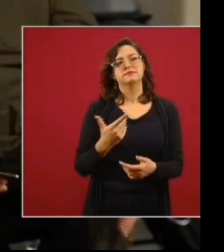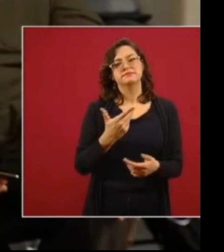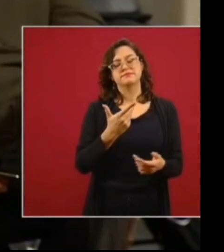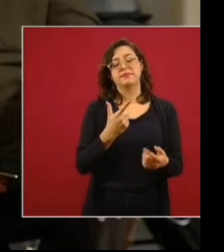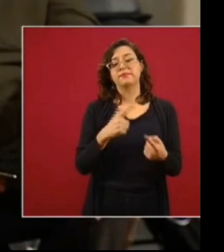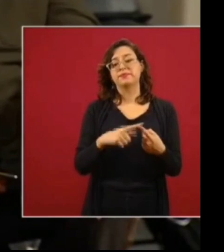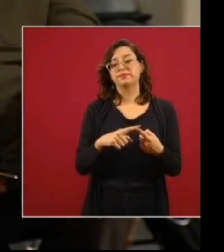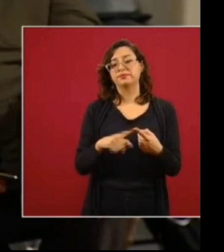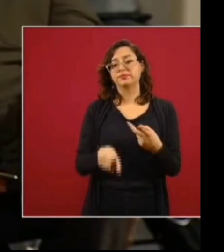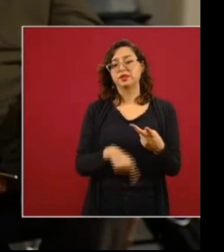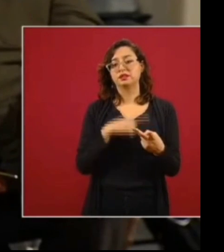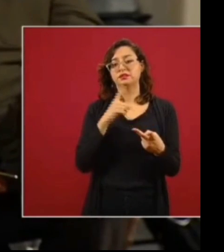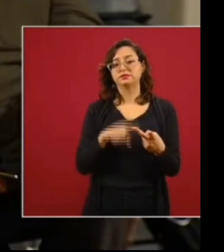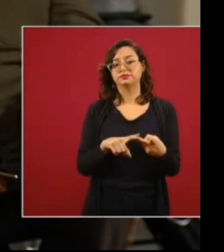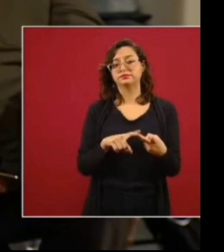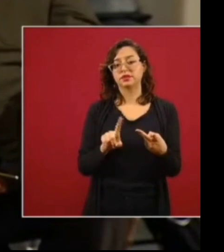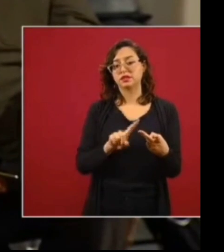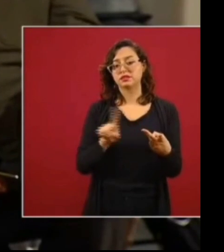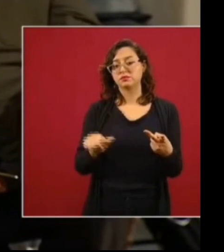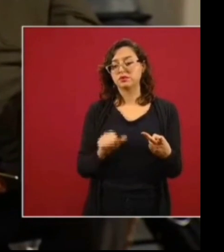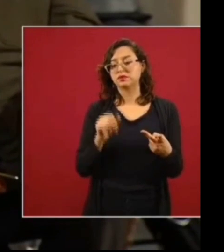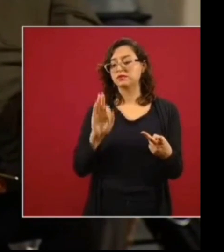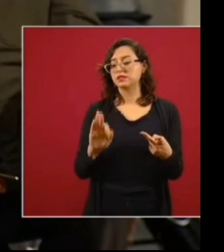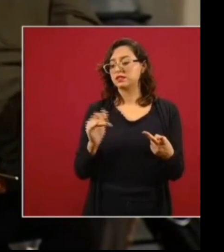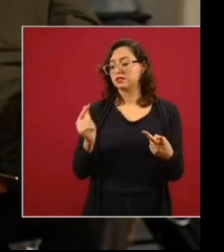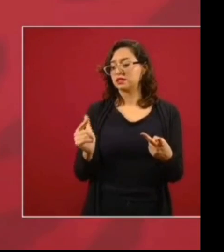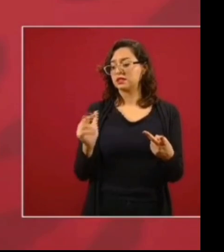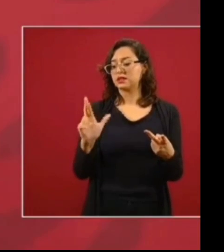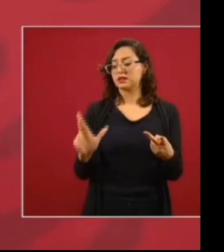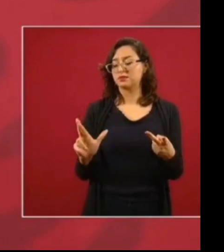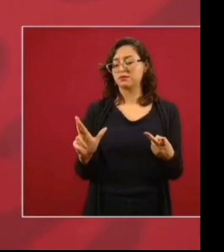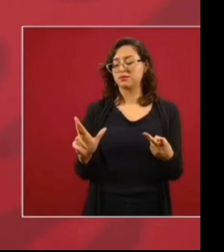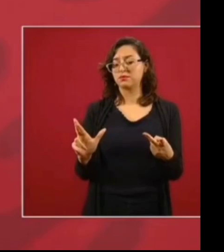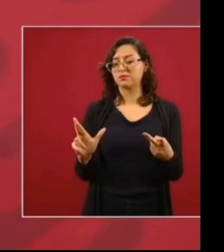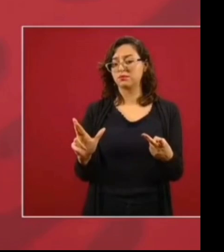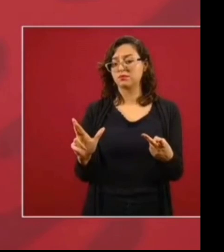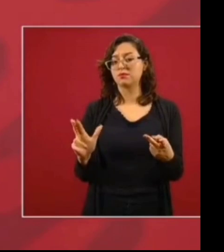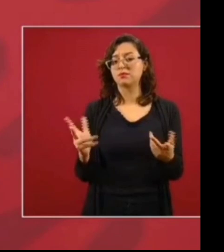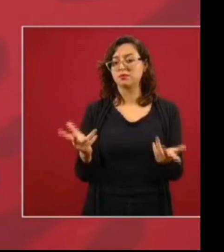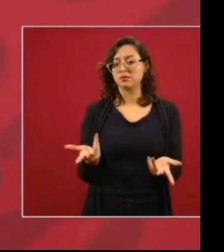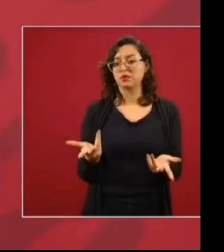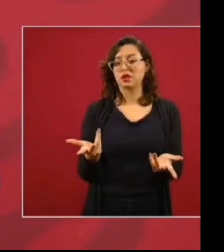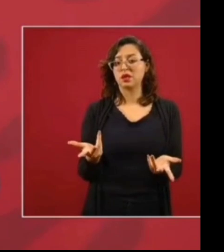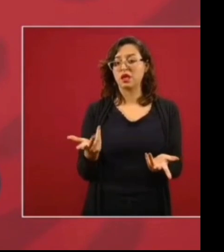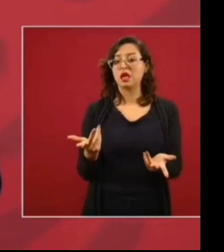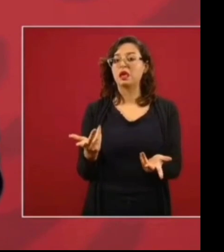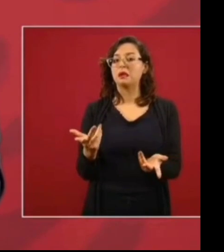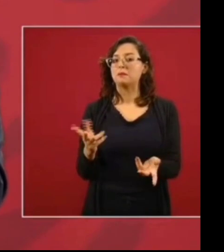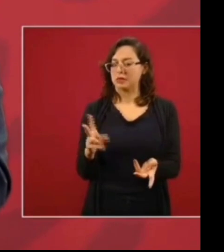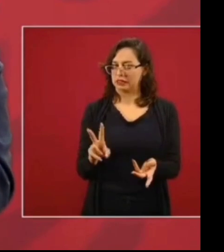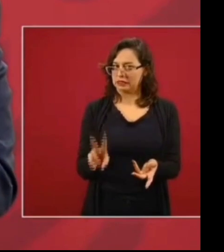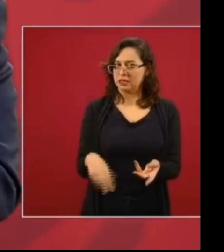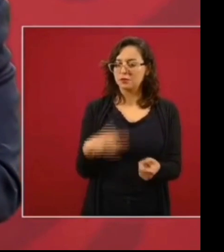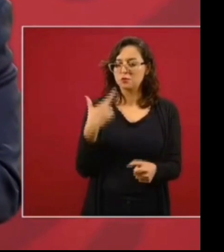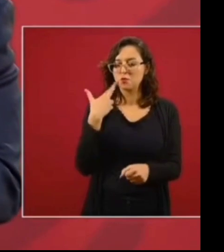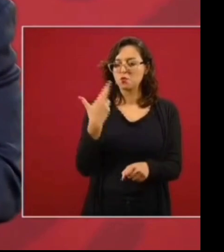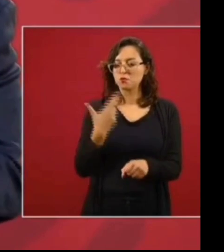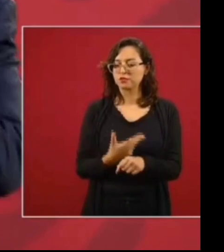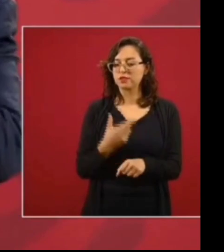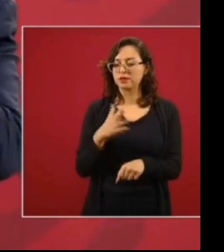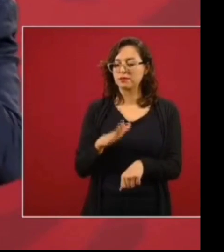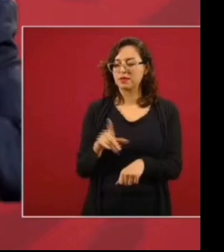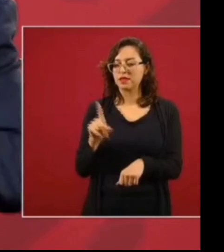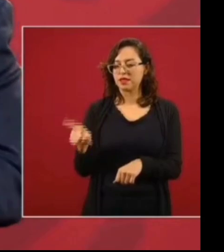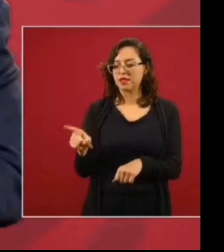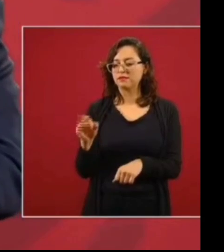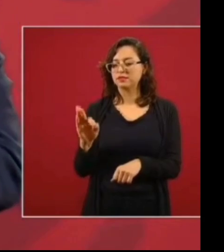Y posteriormente lo que hizo la Fiscalía General de la República, porque en realidad este es un trabajo de la Fiscalía General de la República en buena medida, junto con